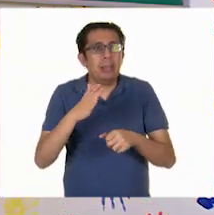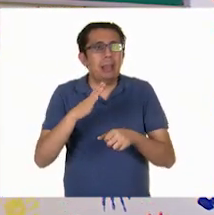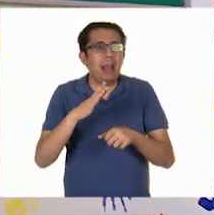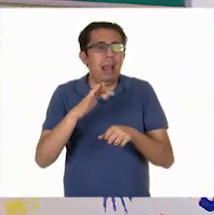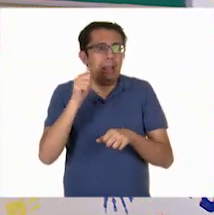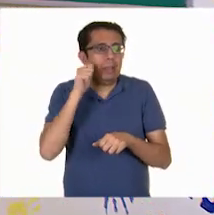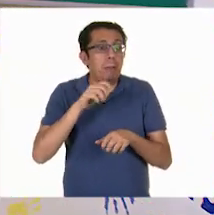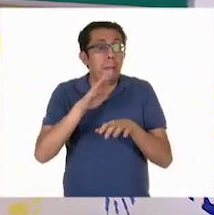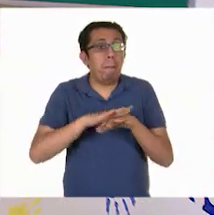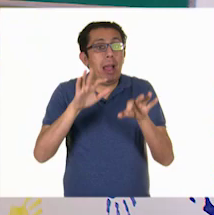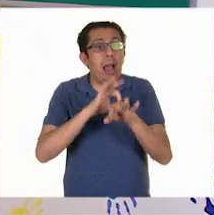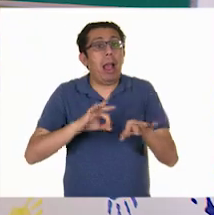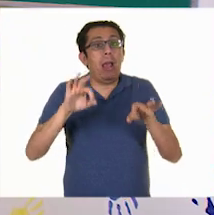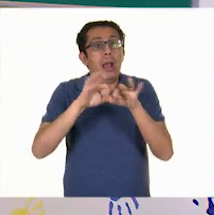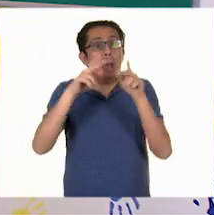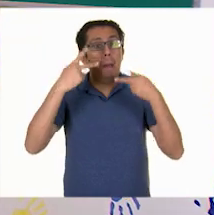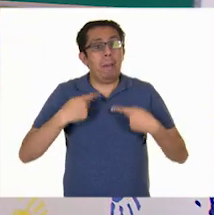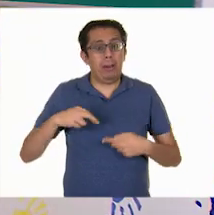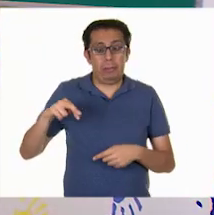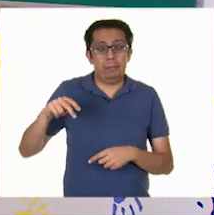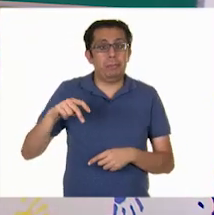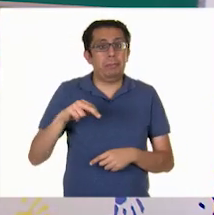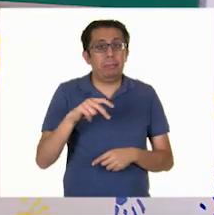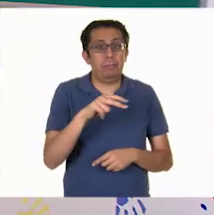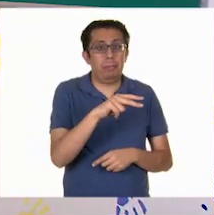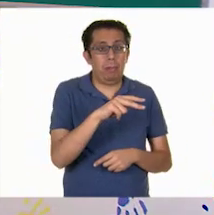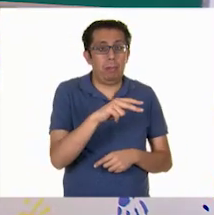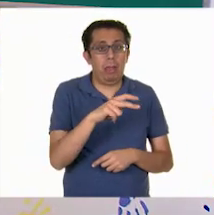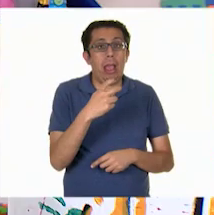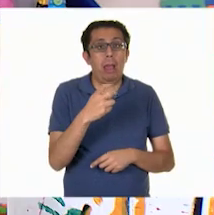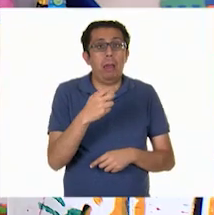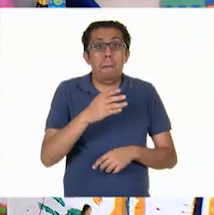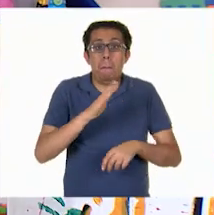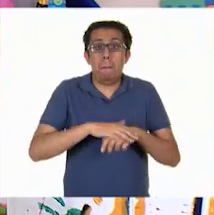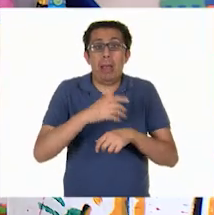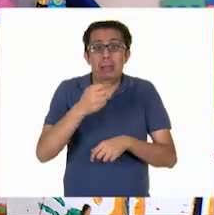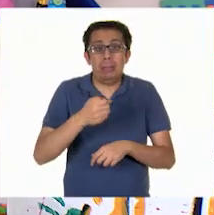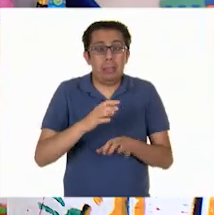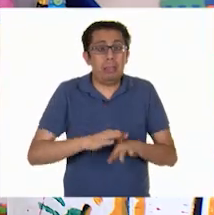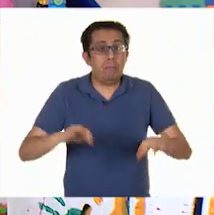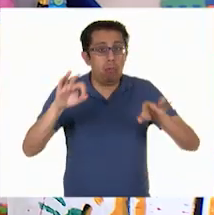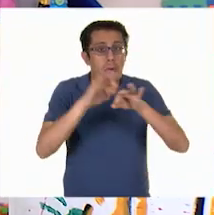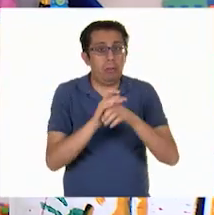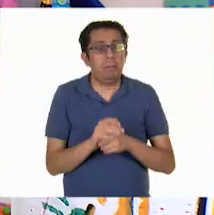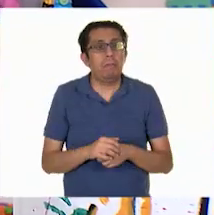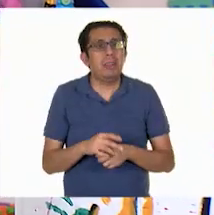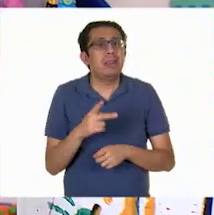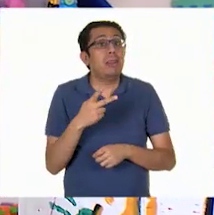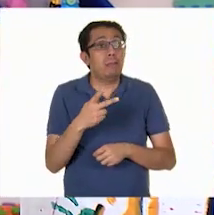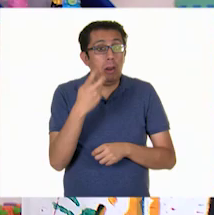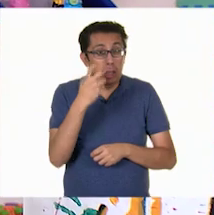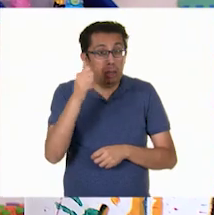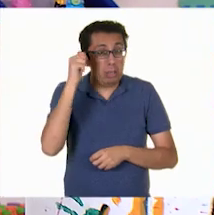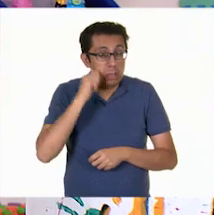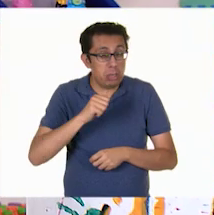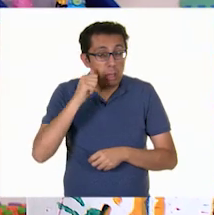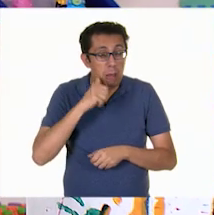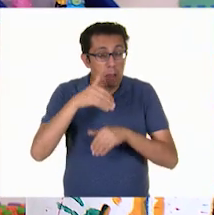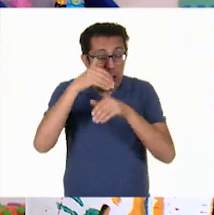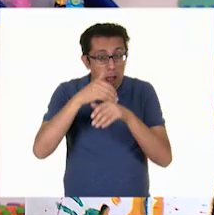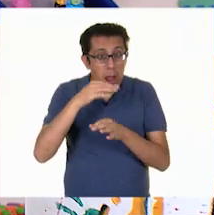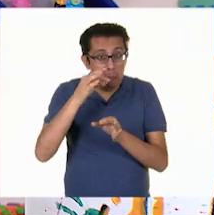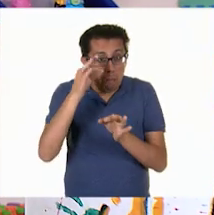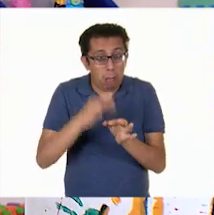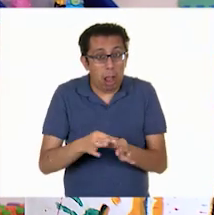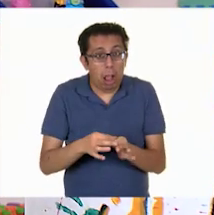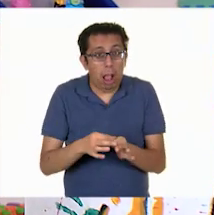Cierto, el peatón está primero que nadie en la calle, Pero eso no siempre se cumple. Si un peatón